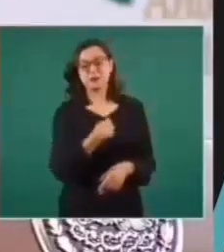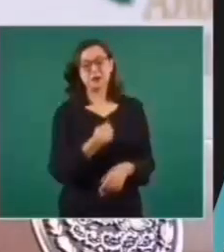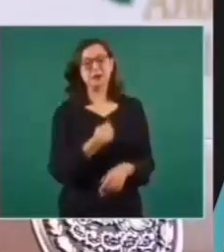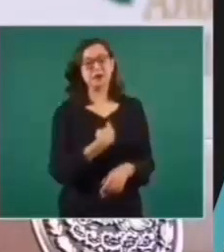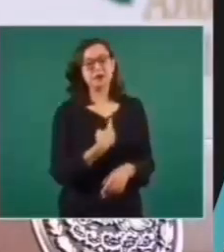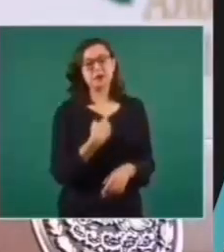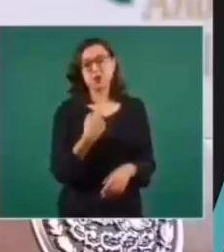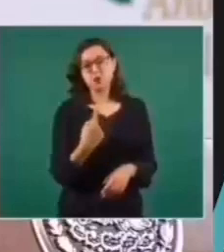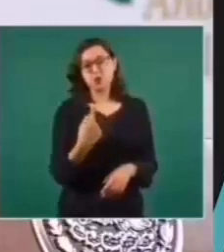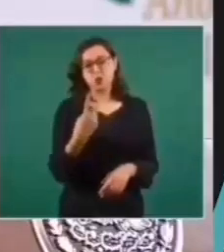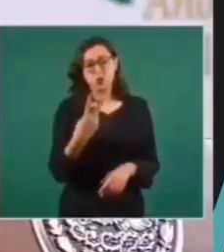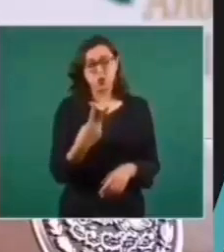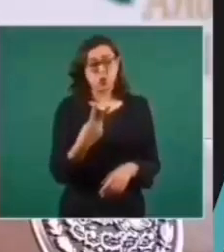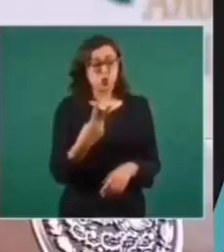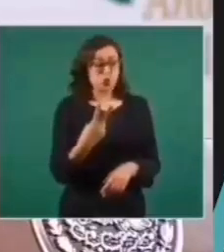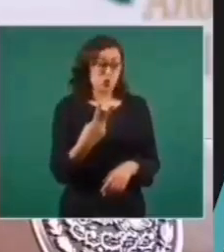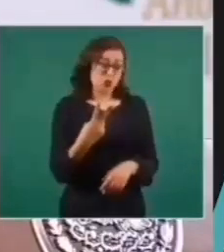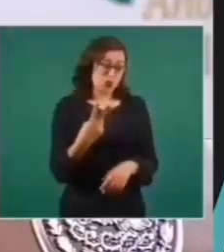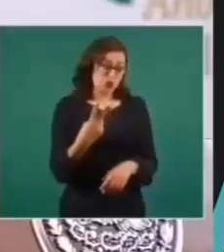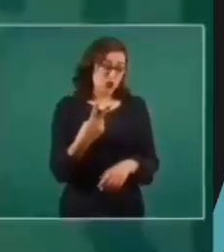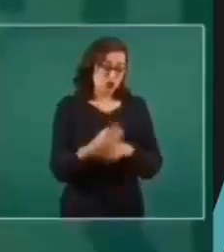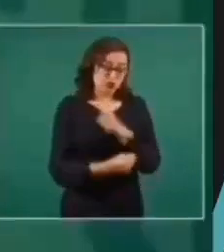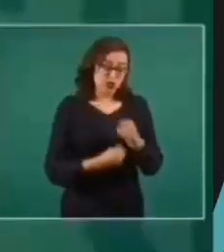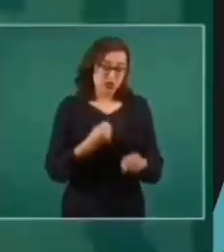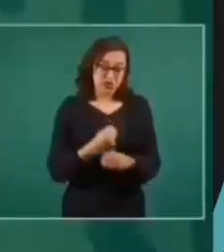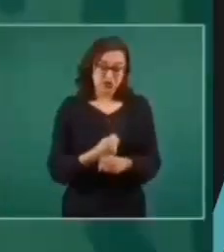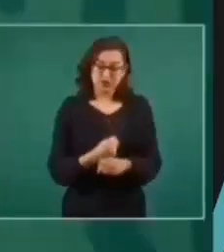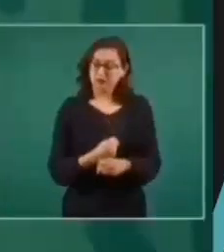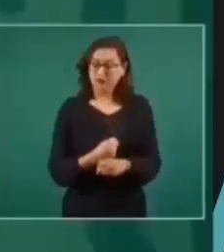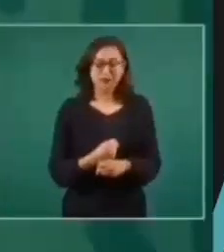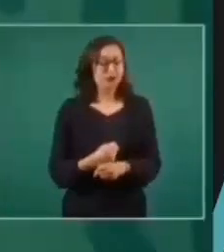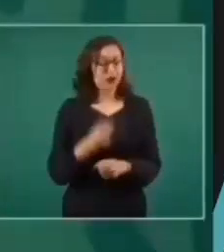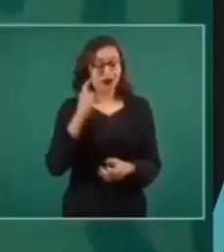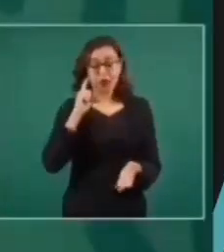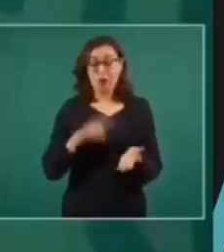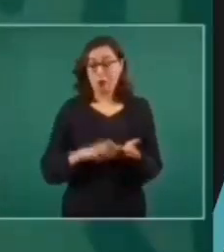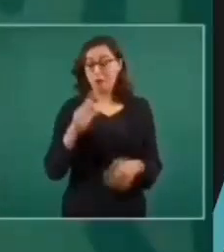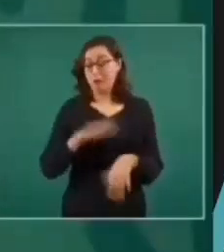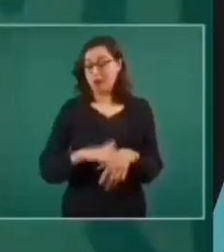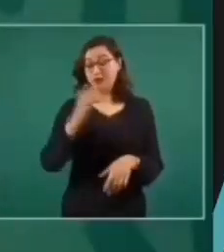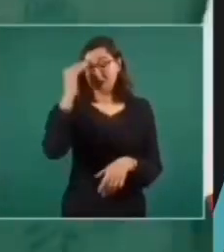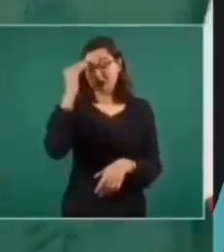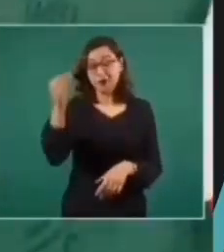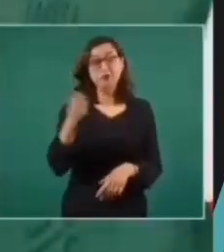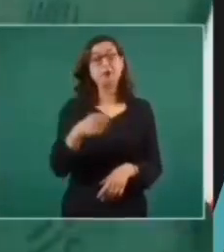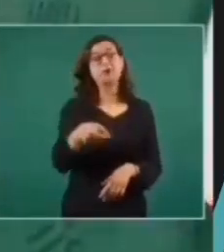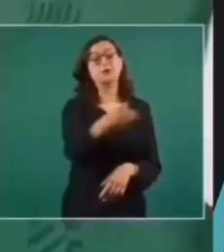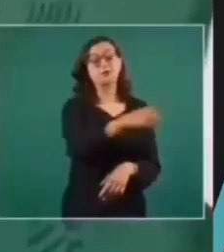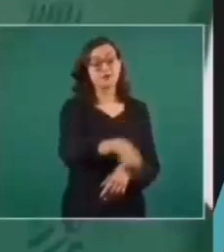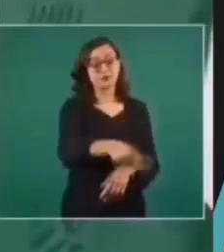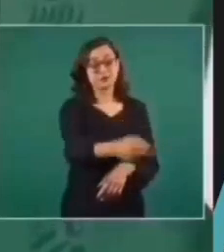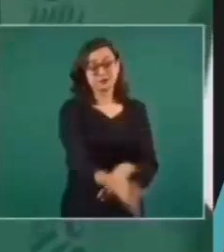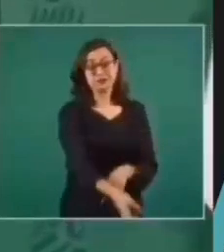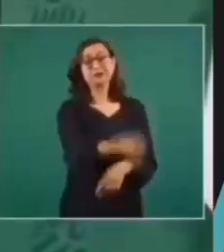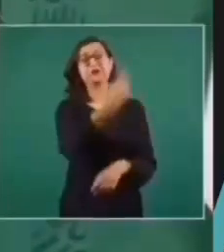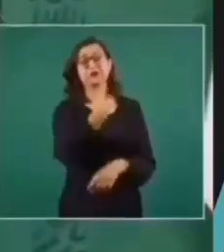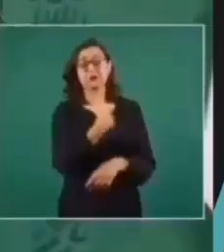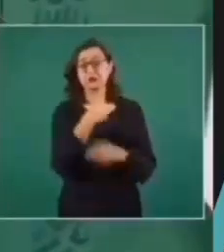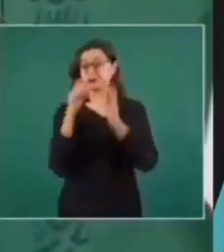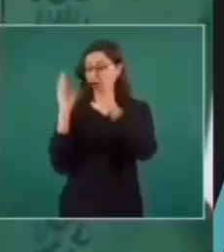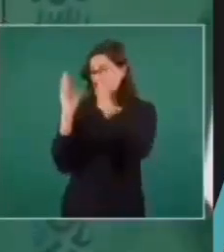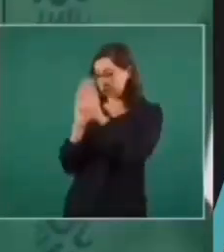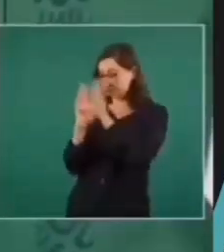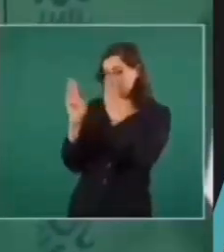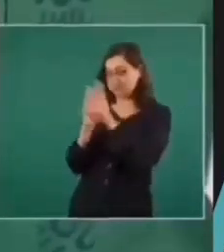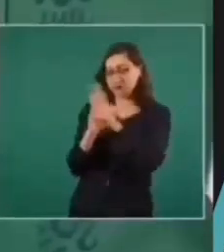dos años bueno y muchos más ahora se da a conocer que